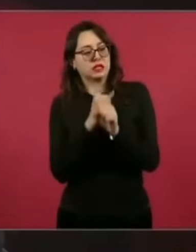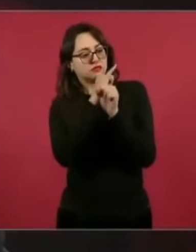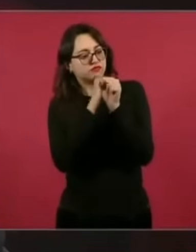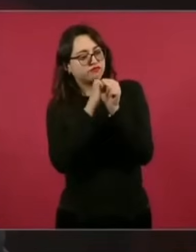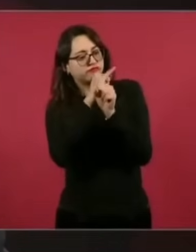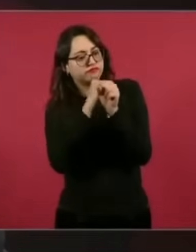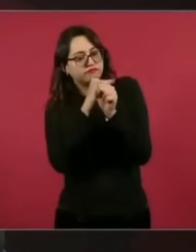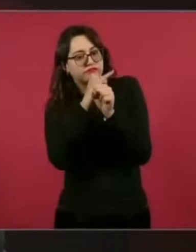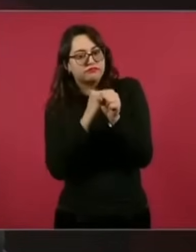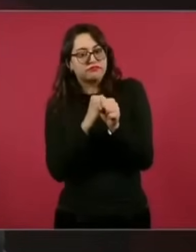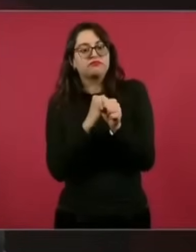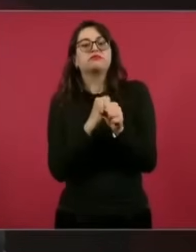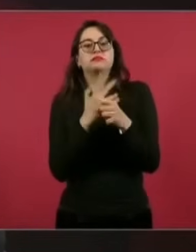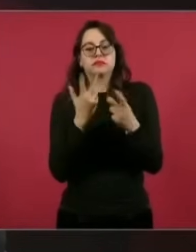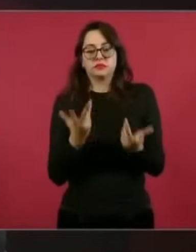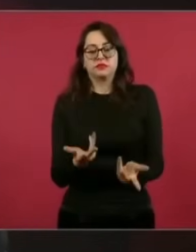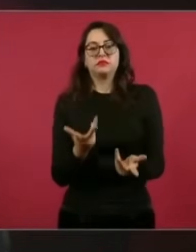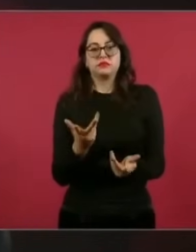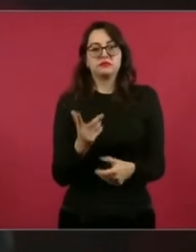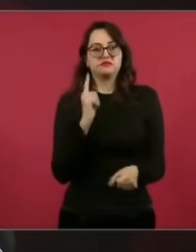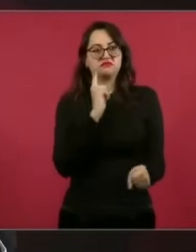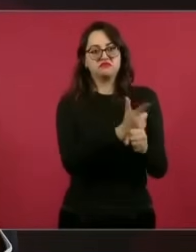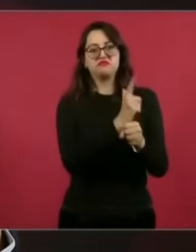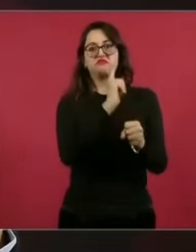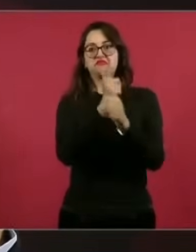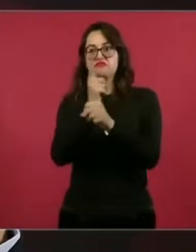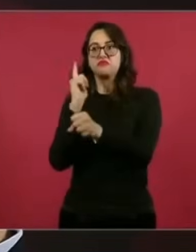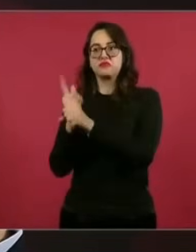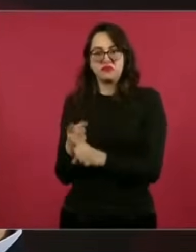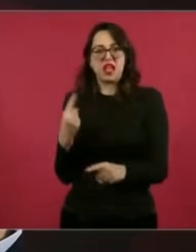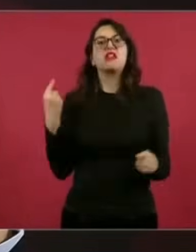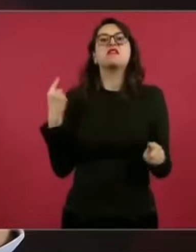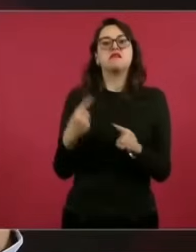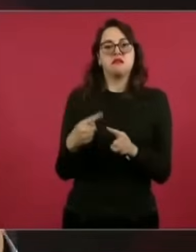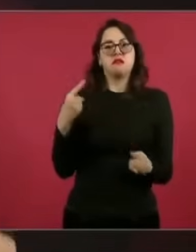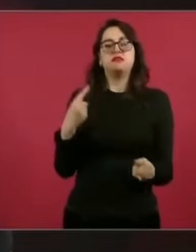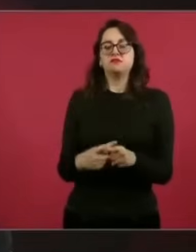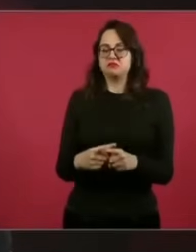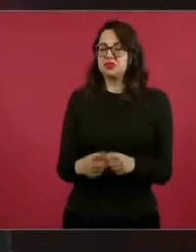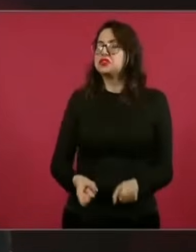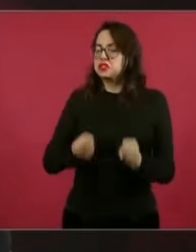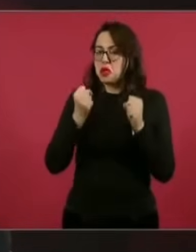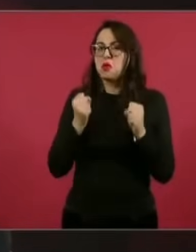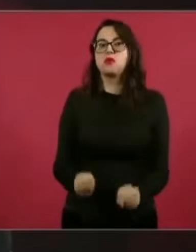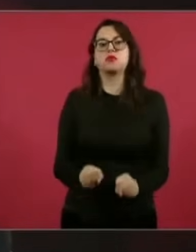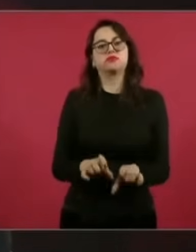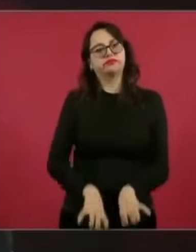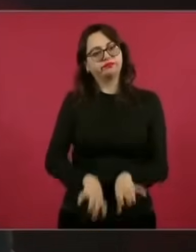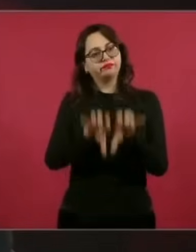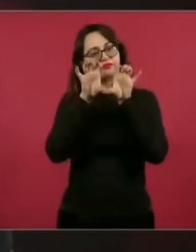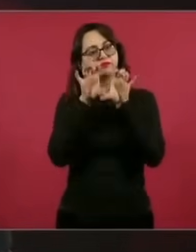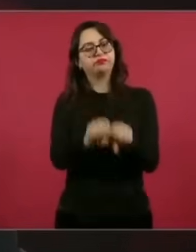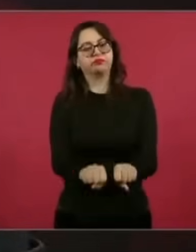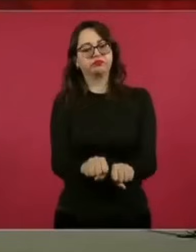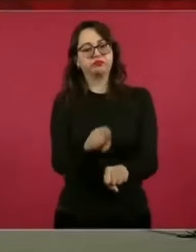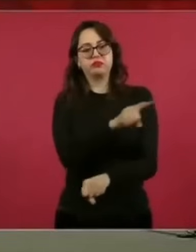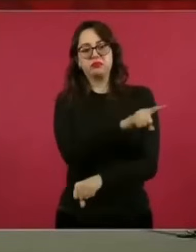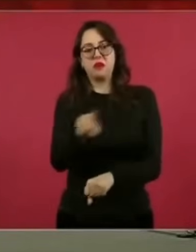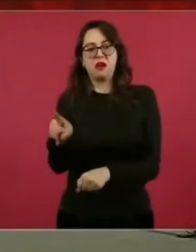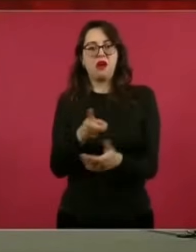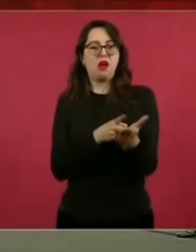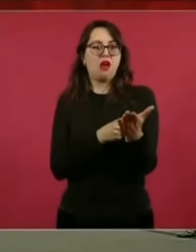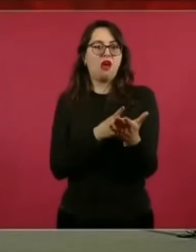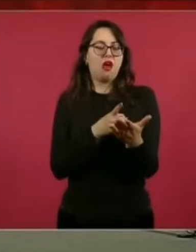investigaciones, se permita localizar a los responsables de este acto de vulneración de datos personales